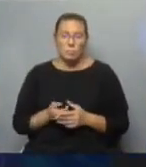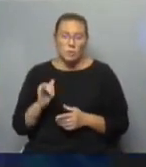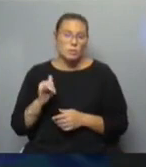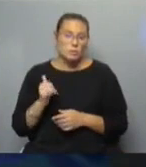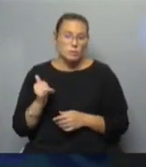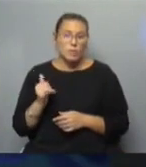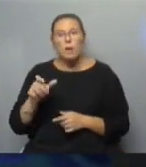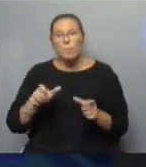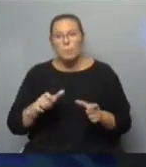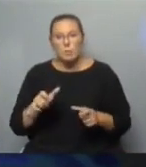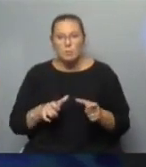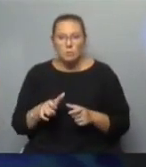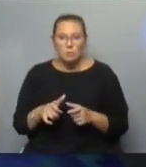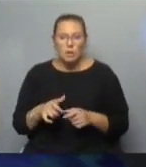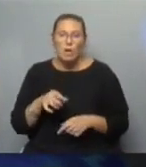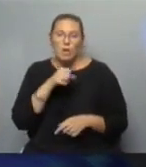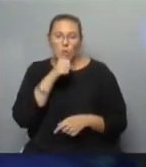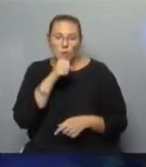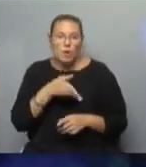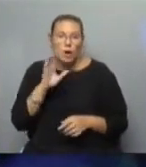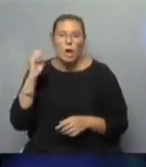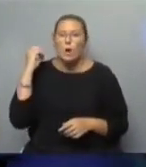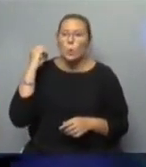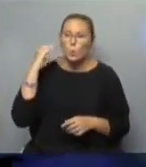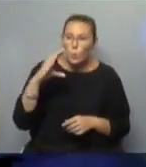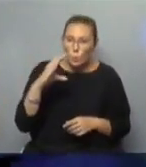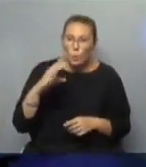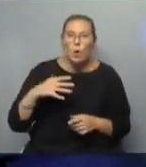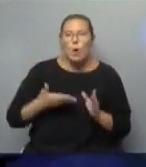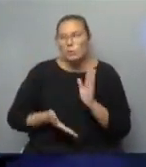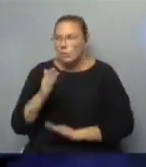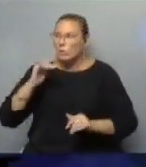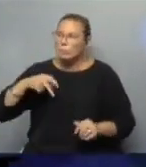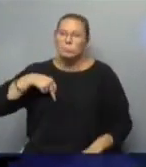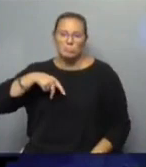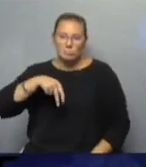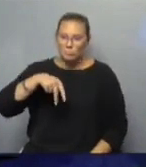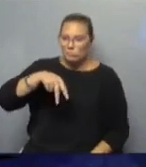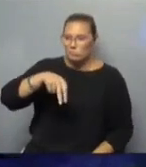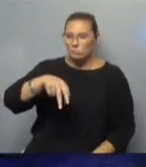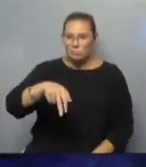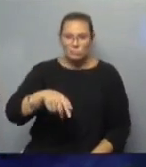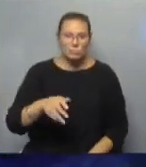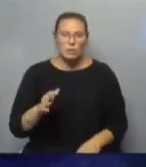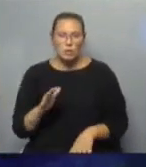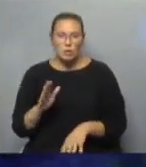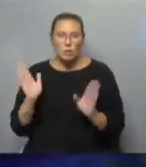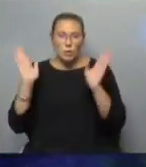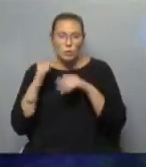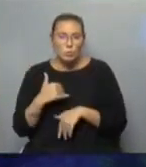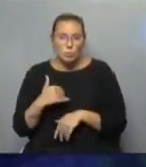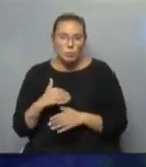¿no? Sí. La gente que, yo qué sé, los viejos que iban a los clubes o salían a caminar y en un momento que ni siquiera se